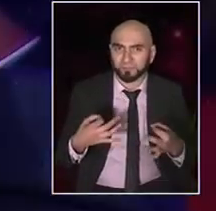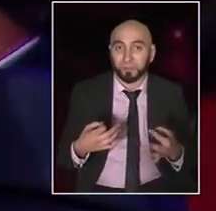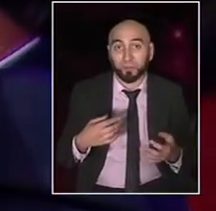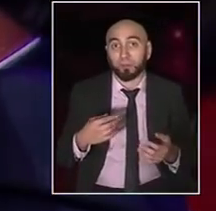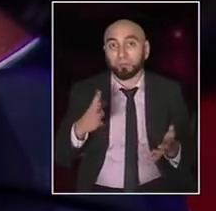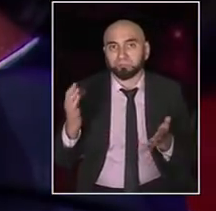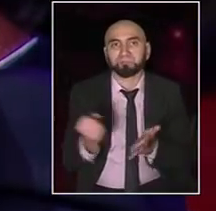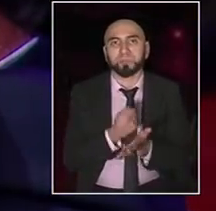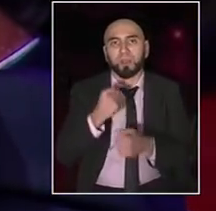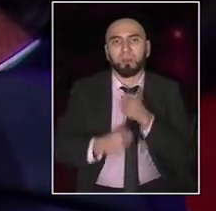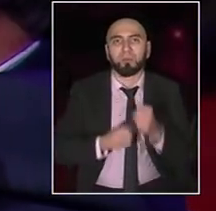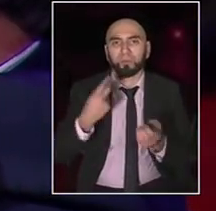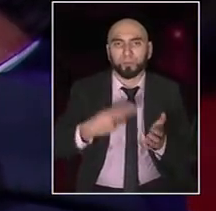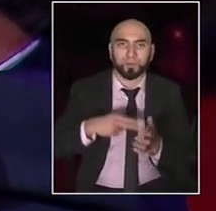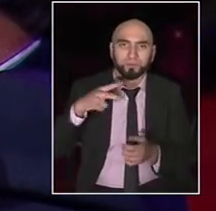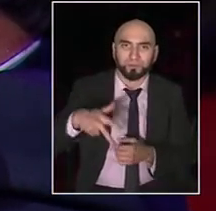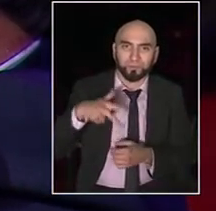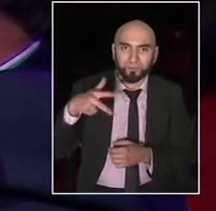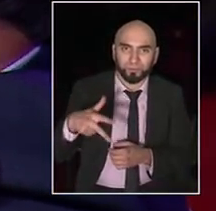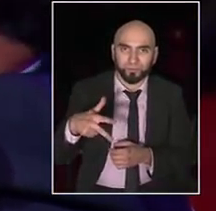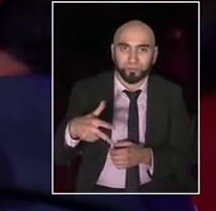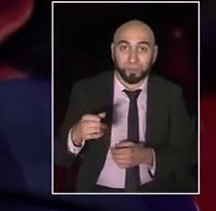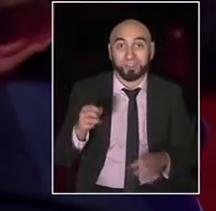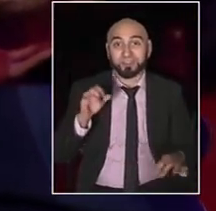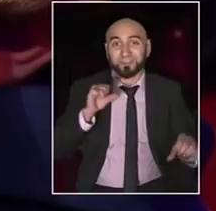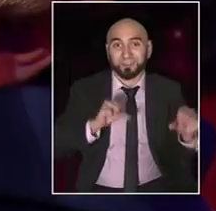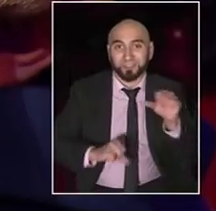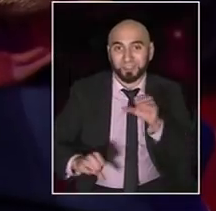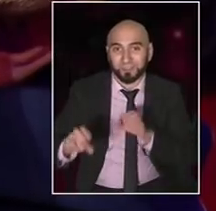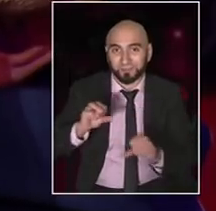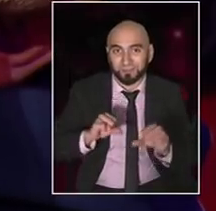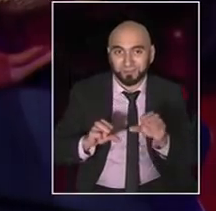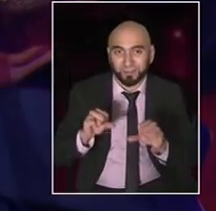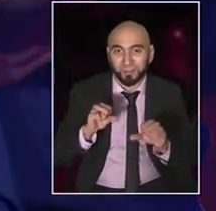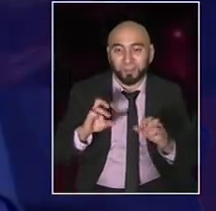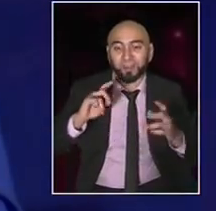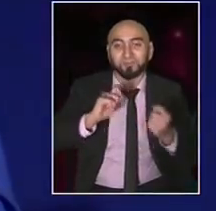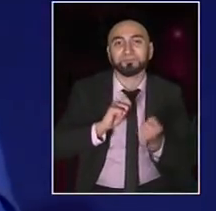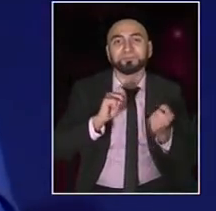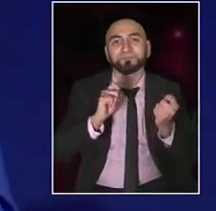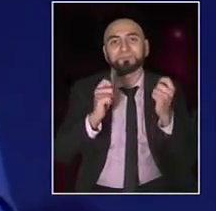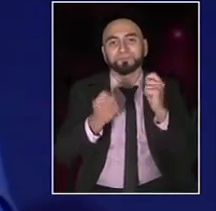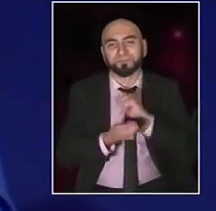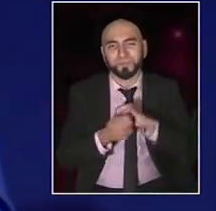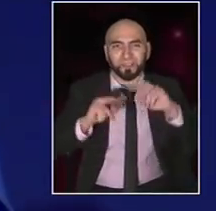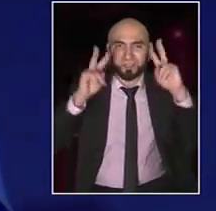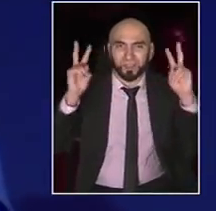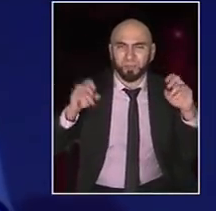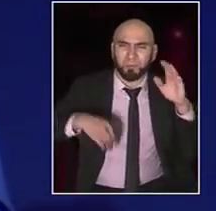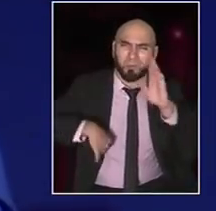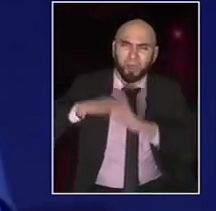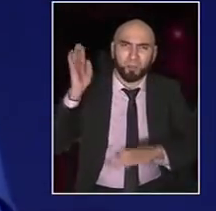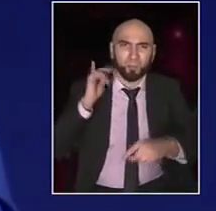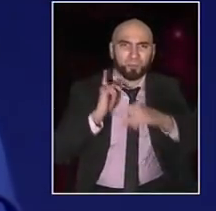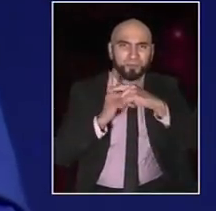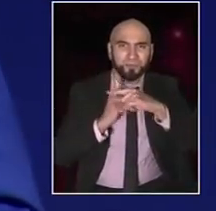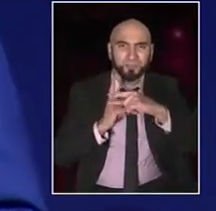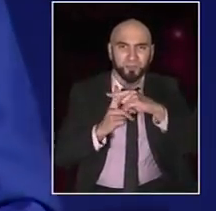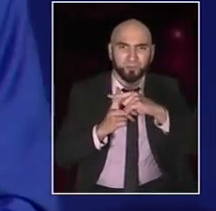de estas primeras señales, que la ciencia se convirtiera, según un estudio de la Fundación Imagen Chile, en el tema más positivo de Chile en el